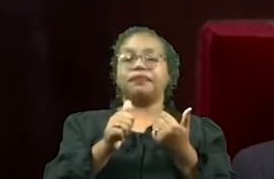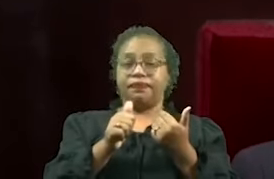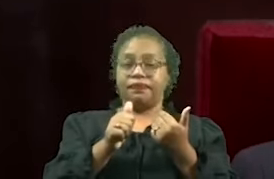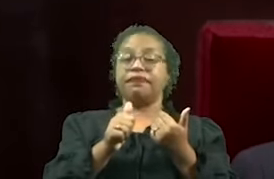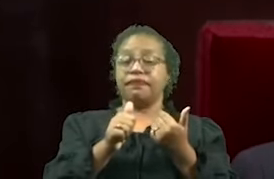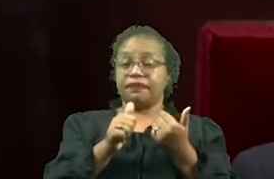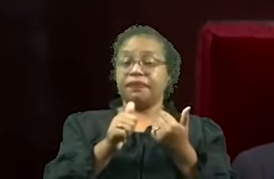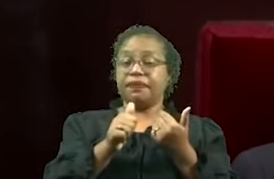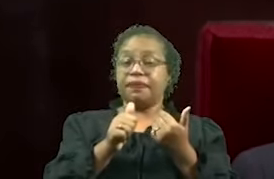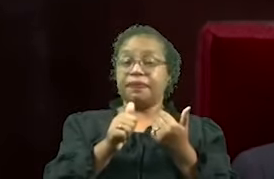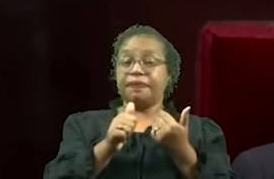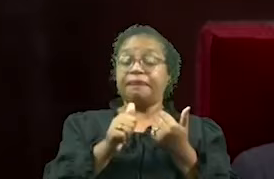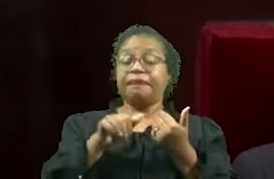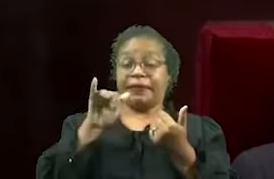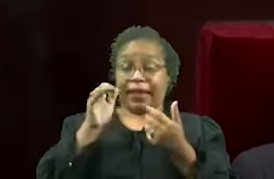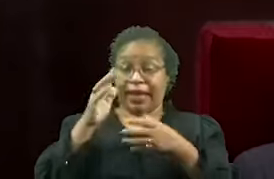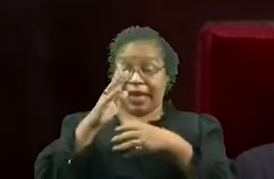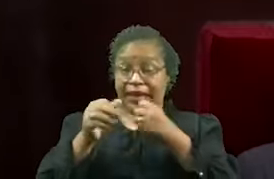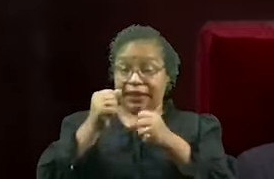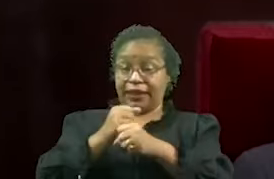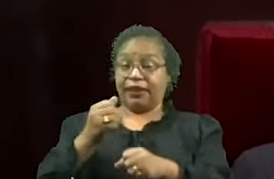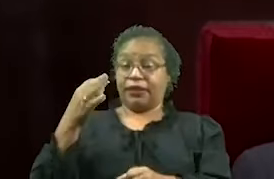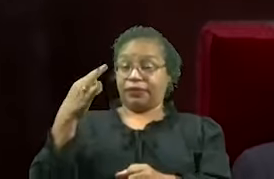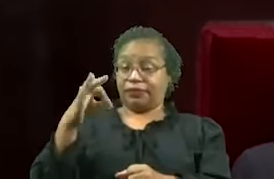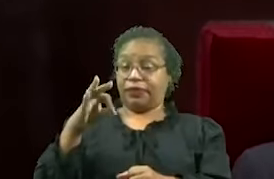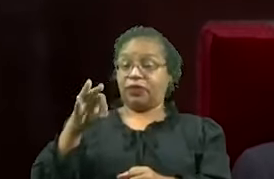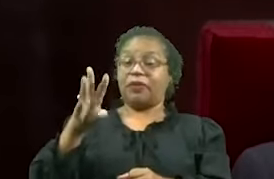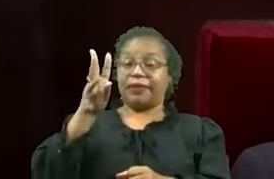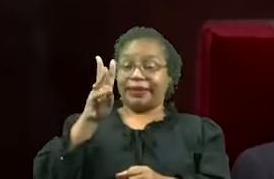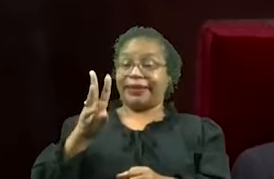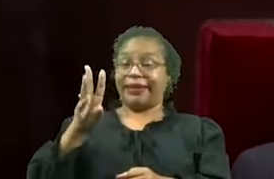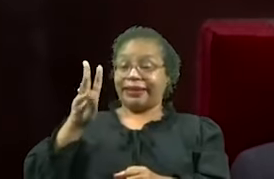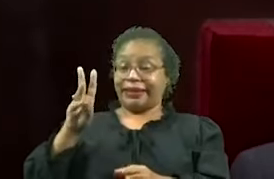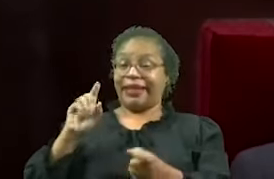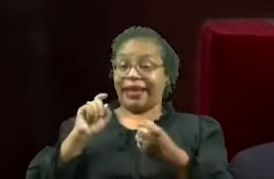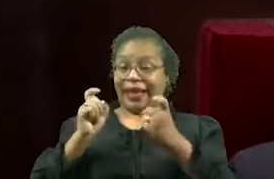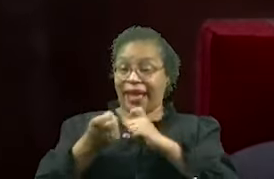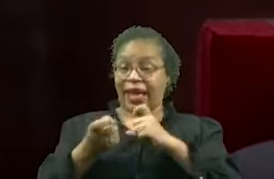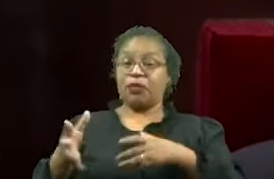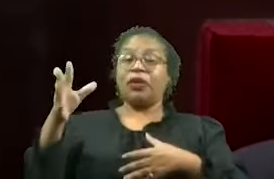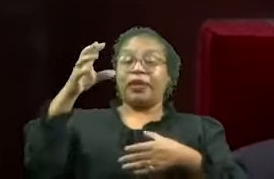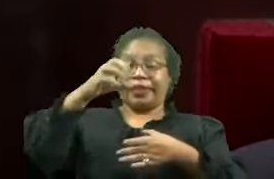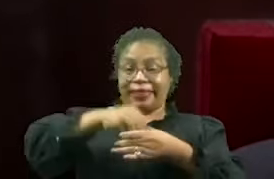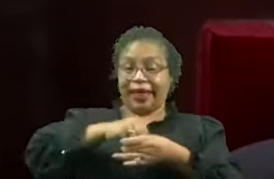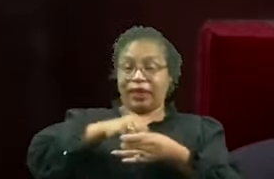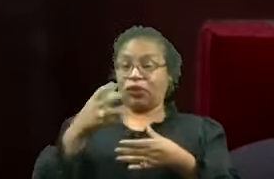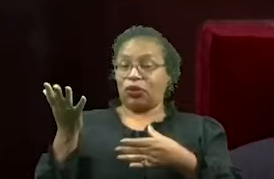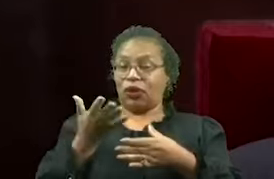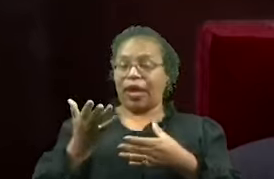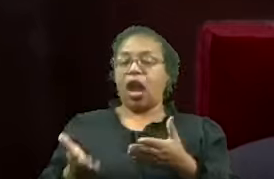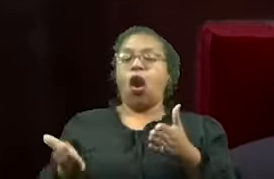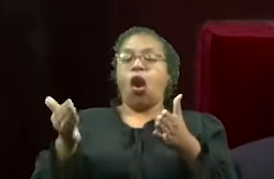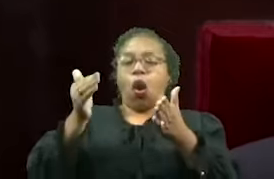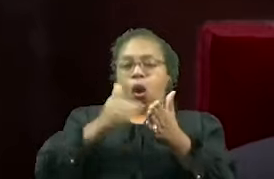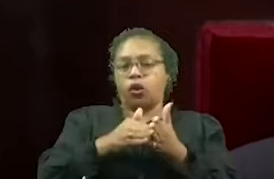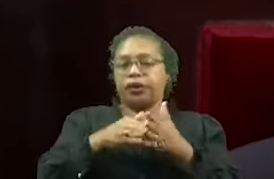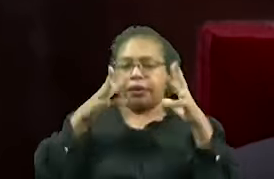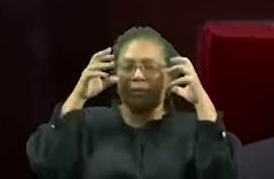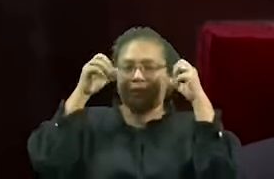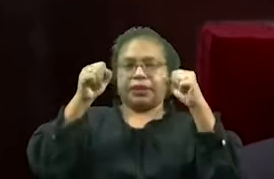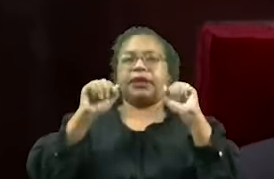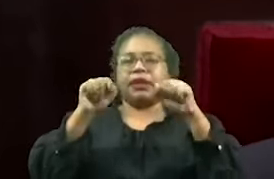de 1966 reintrodujo la reelección y desde entonces hemos transitado un camino de prohibiciones y aprobaciones de